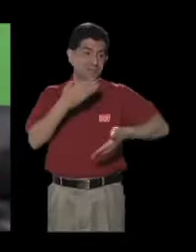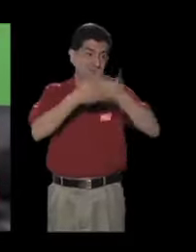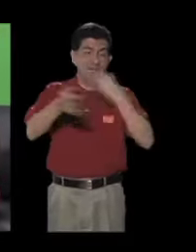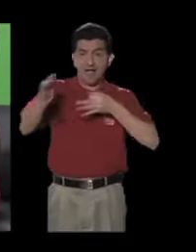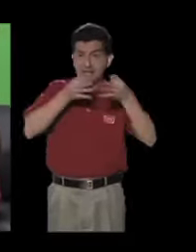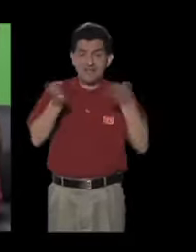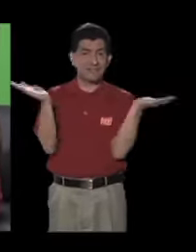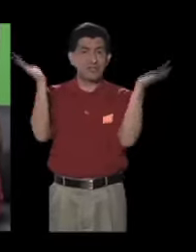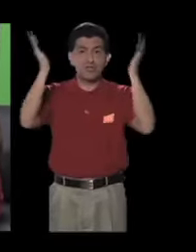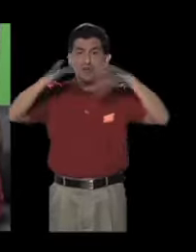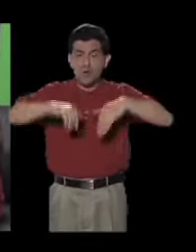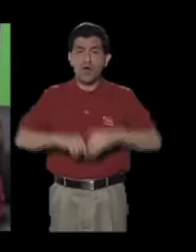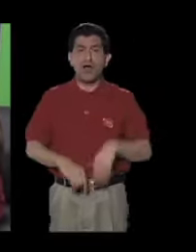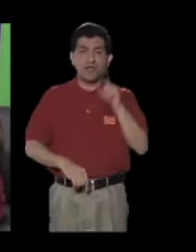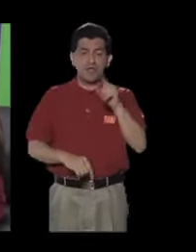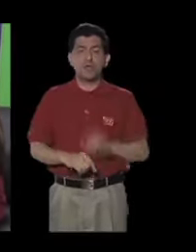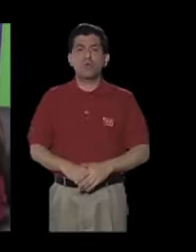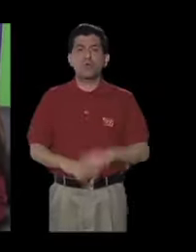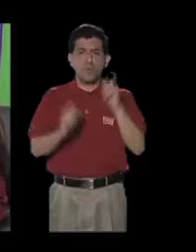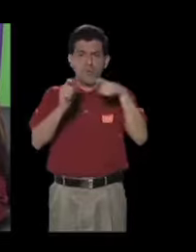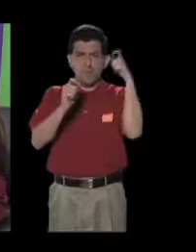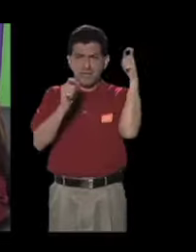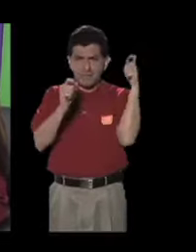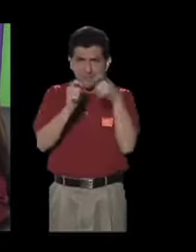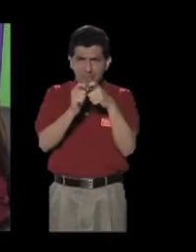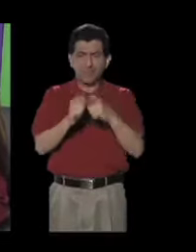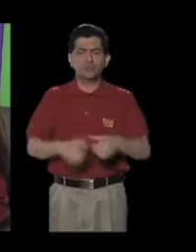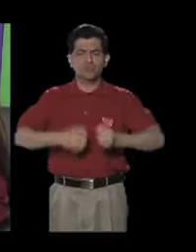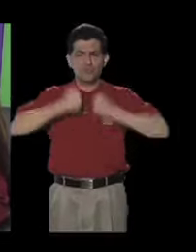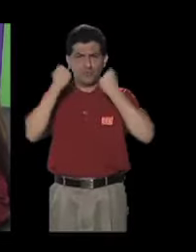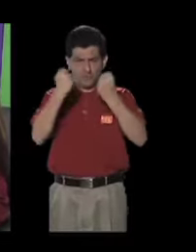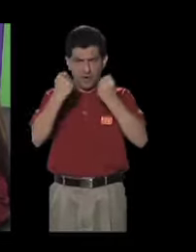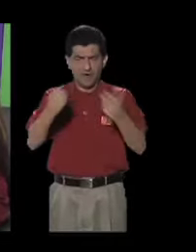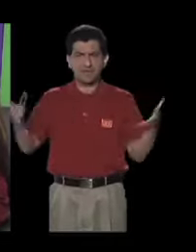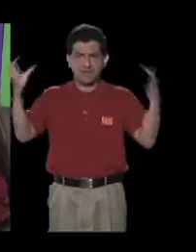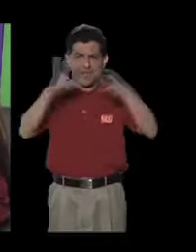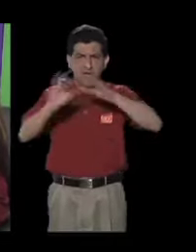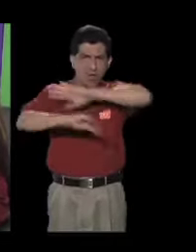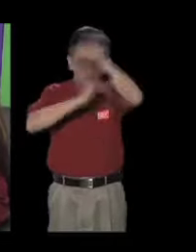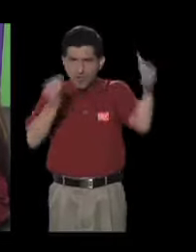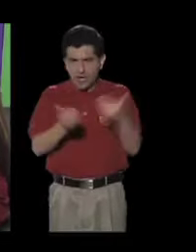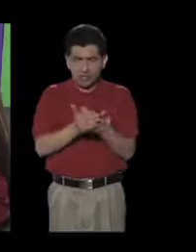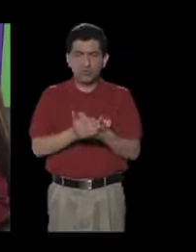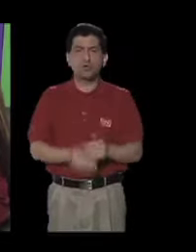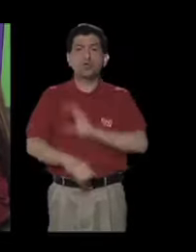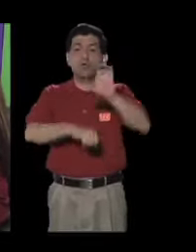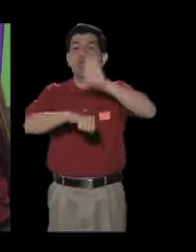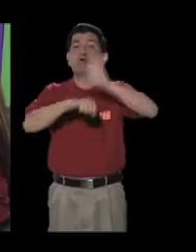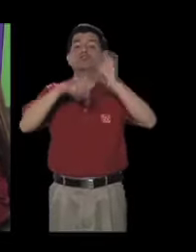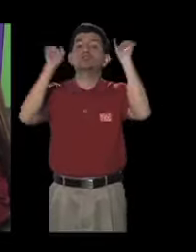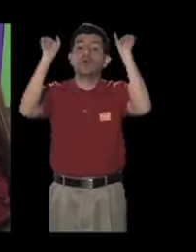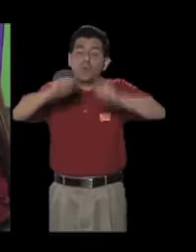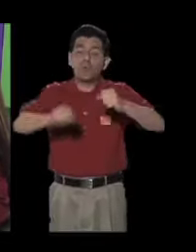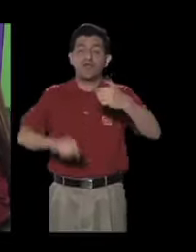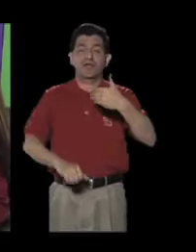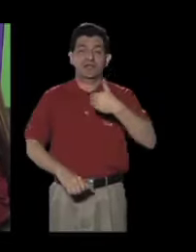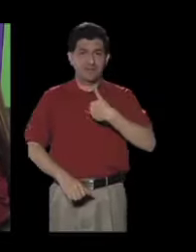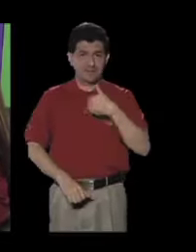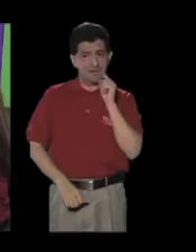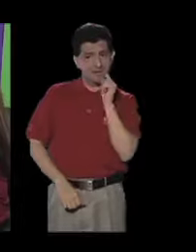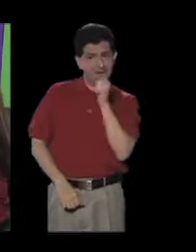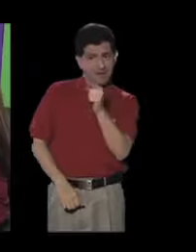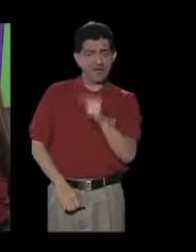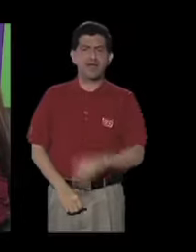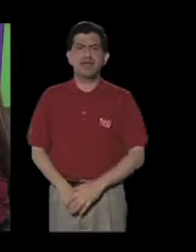no existe un punto focal suficientemente fuerte para generar esa articulación. El Consejo podría hacerlo si tuviera